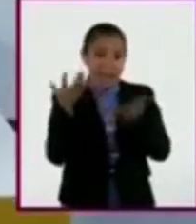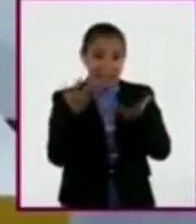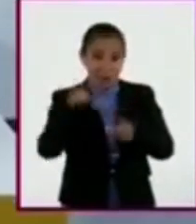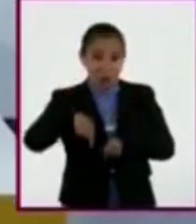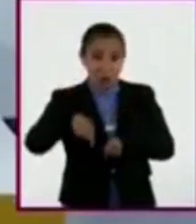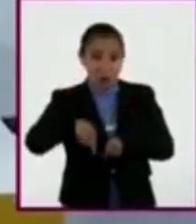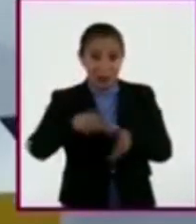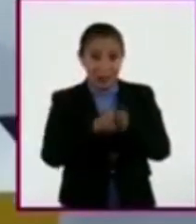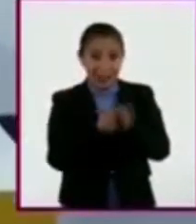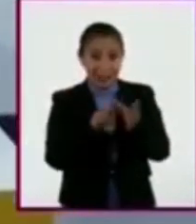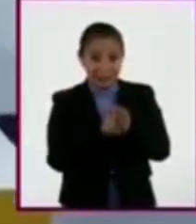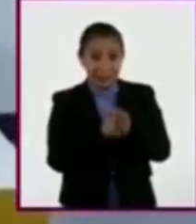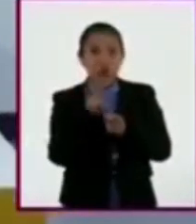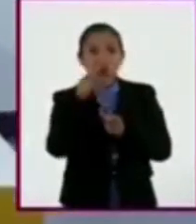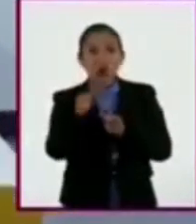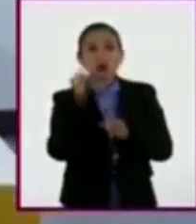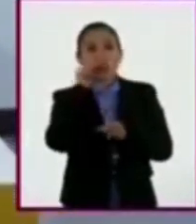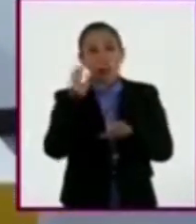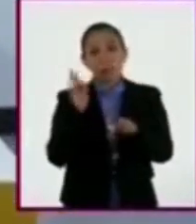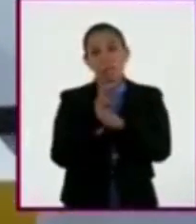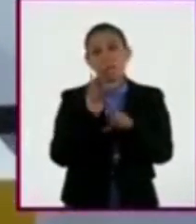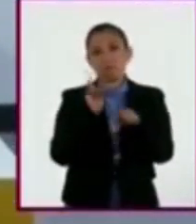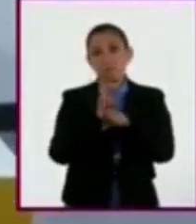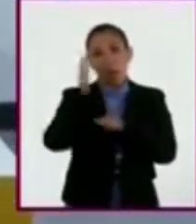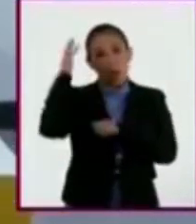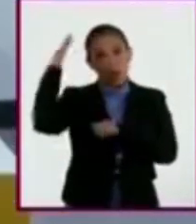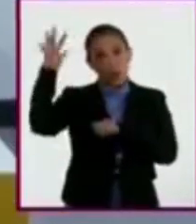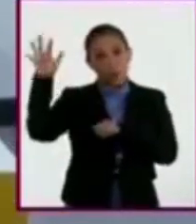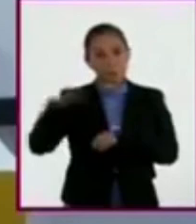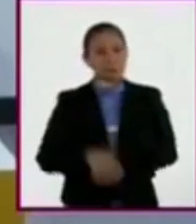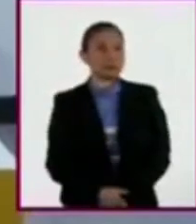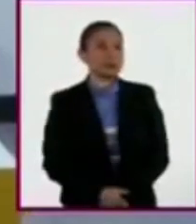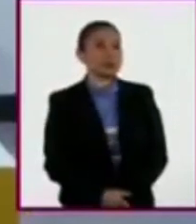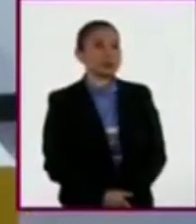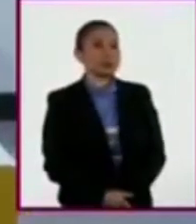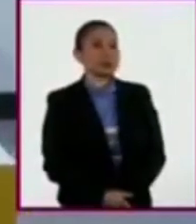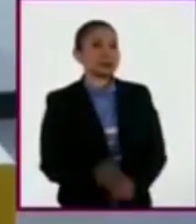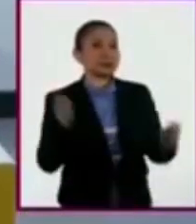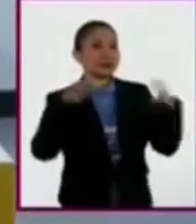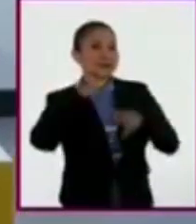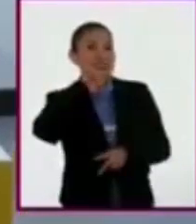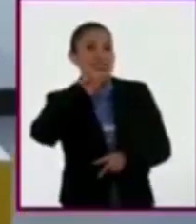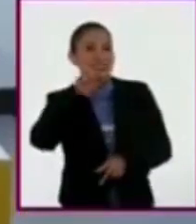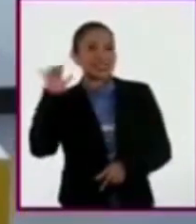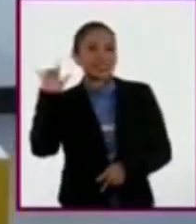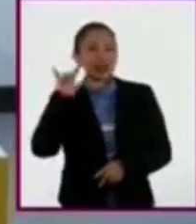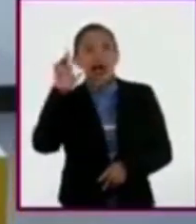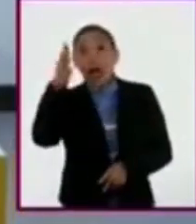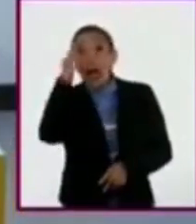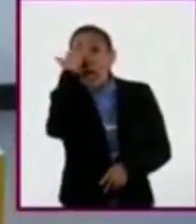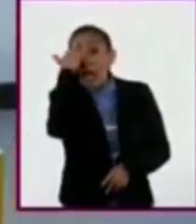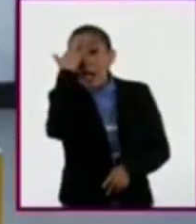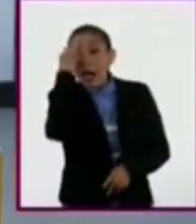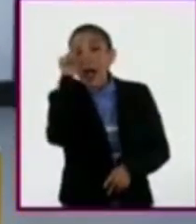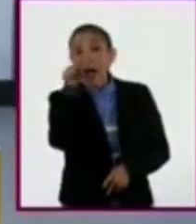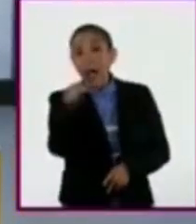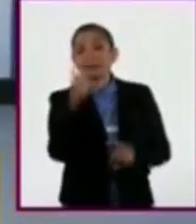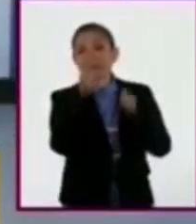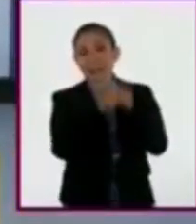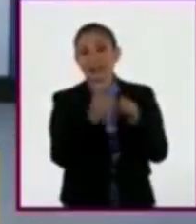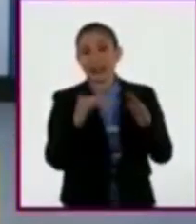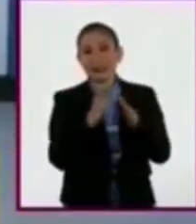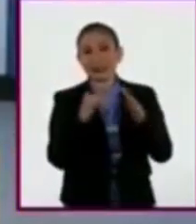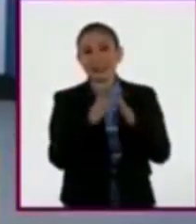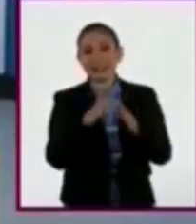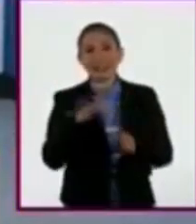en la clase, háganlo siempre bajo la supervisión de un adulto. ¡Hasta pronto! Y recuerden, ¡quédense en